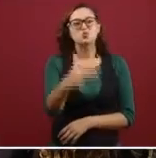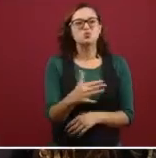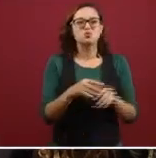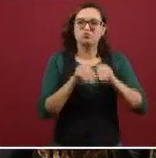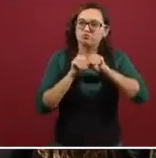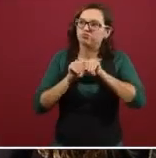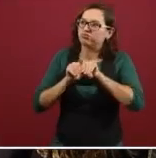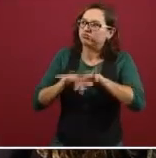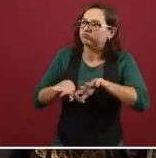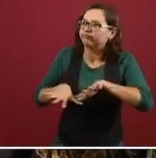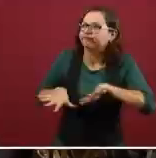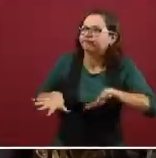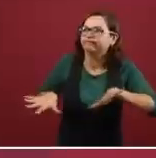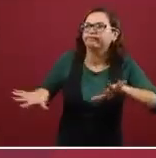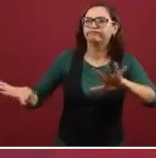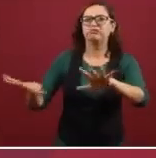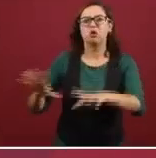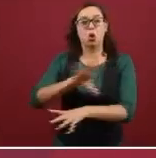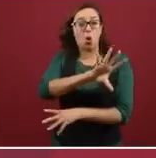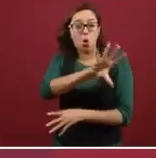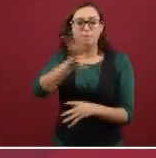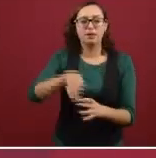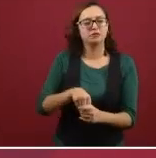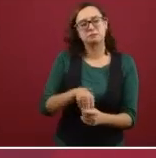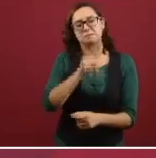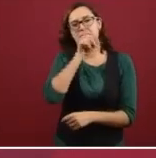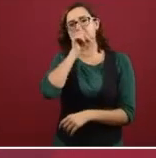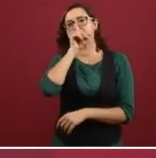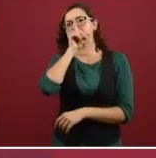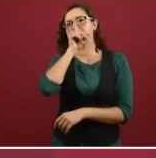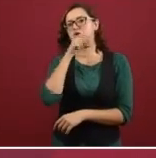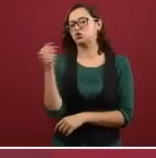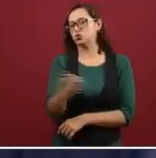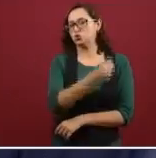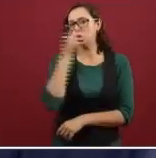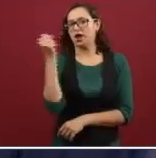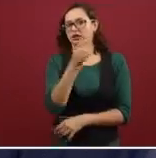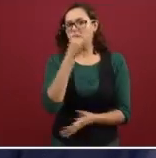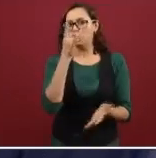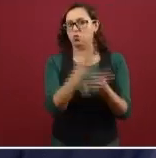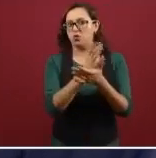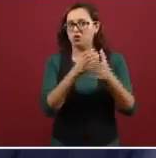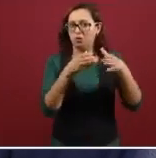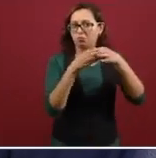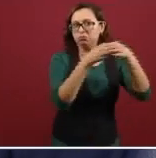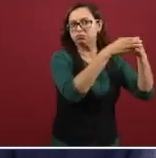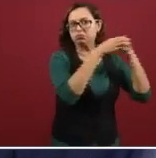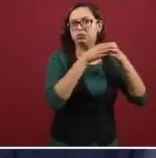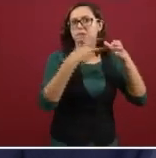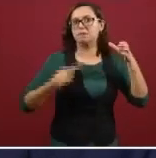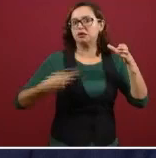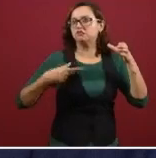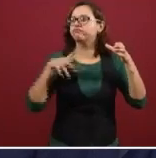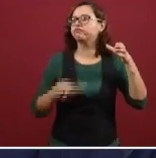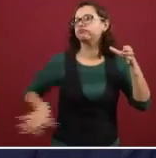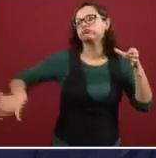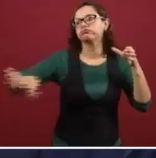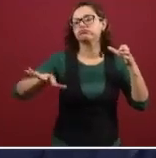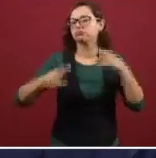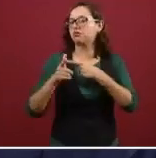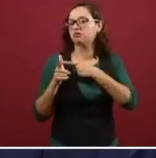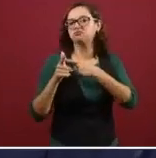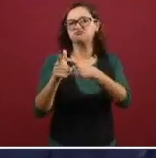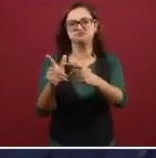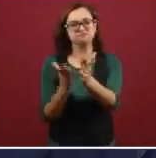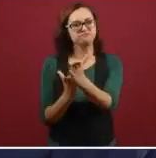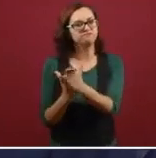extenderse y eclipsar todo. Se mantuvieron los valores. Por eso vamos a sacar adelante el